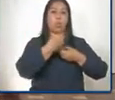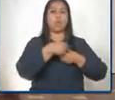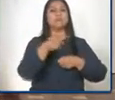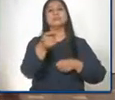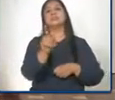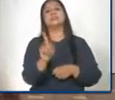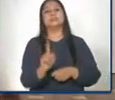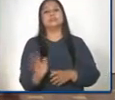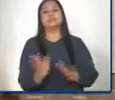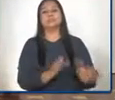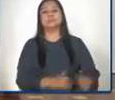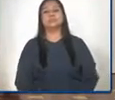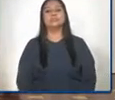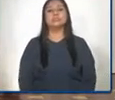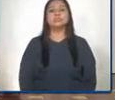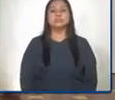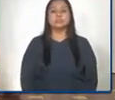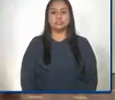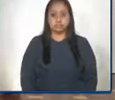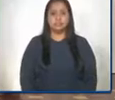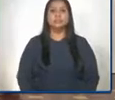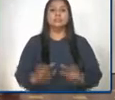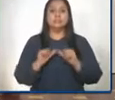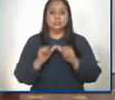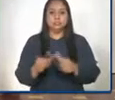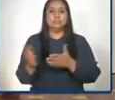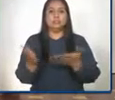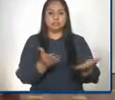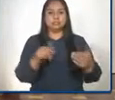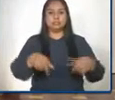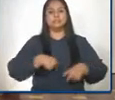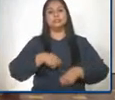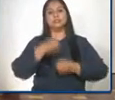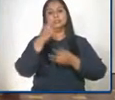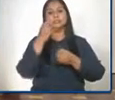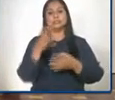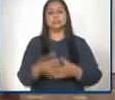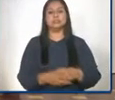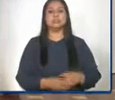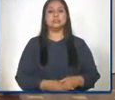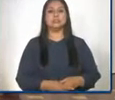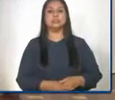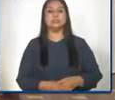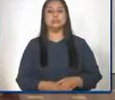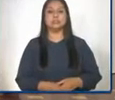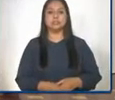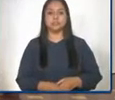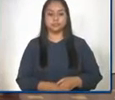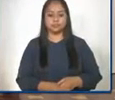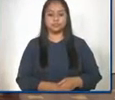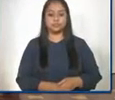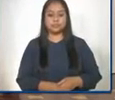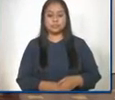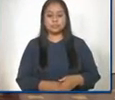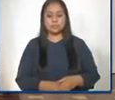ministro y señor viceministro. Vamos a continuar con la intervención del periodista Marcos Cahuex de Canal Antigua.